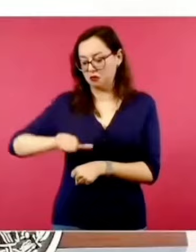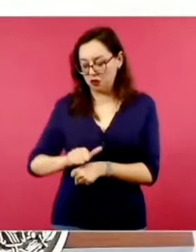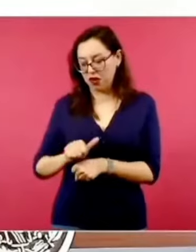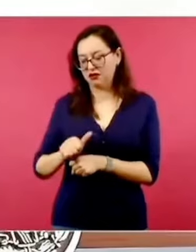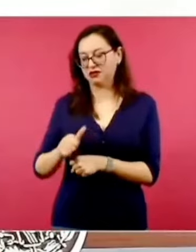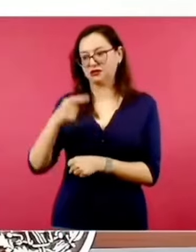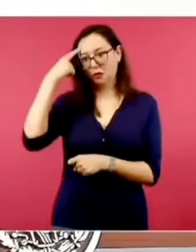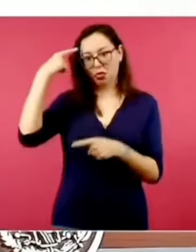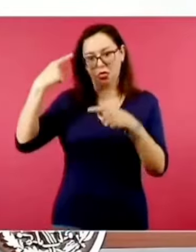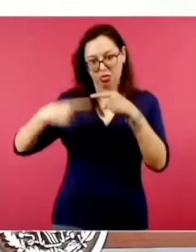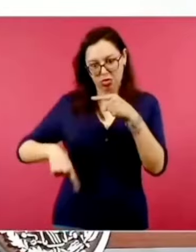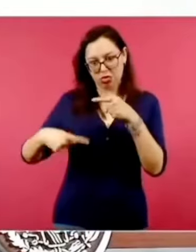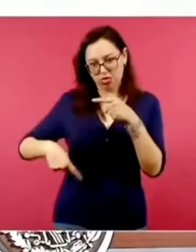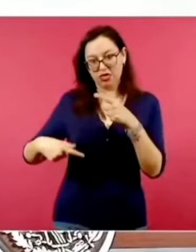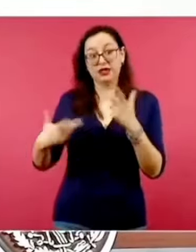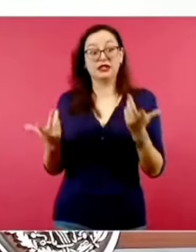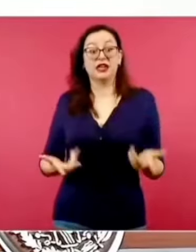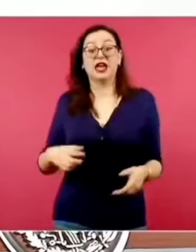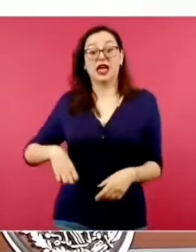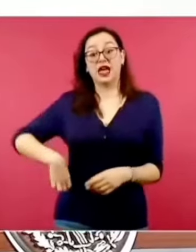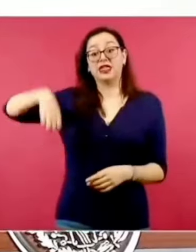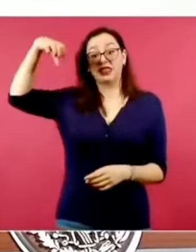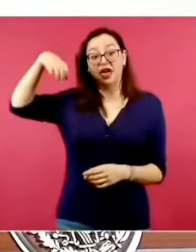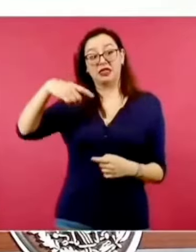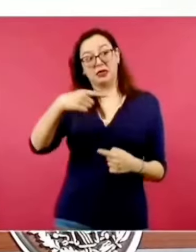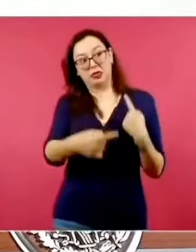este la edad